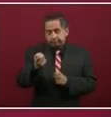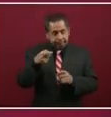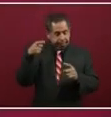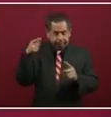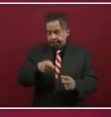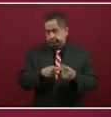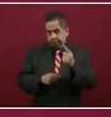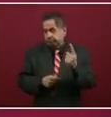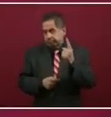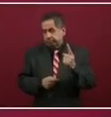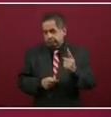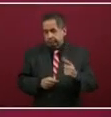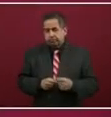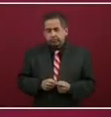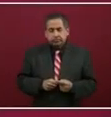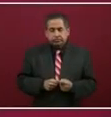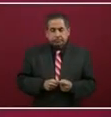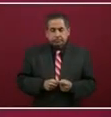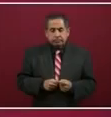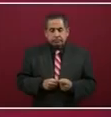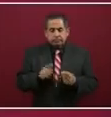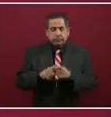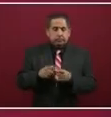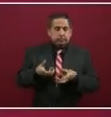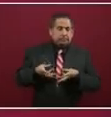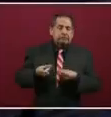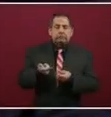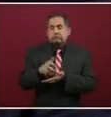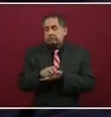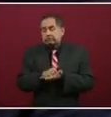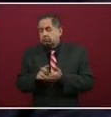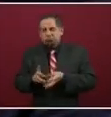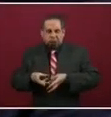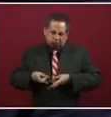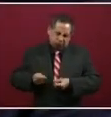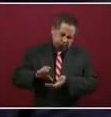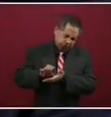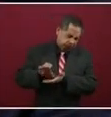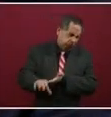No se están escatimando recursos.